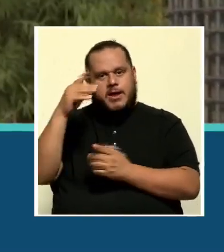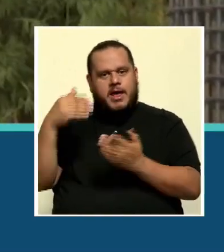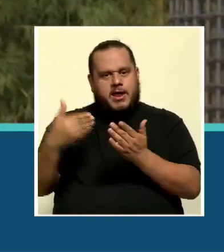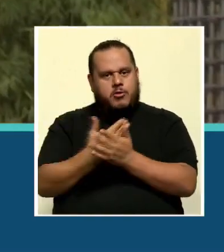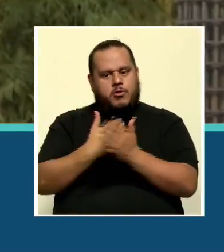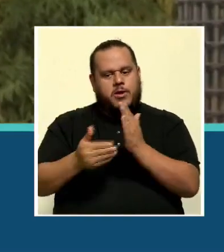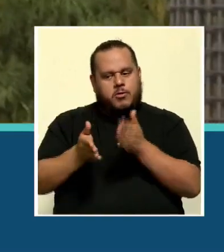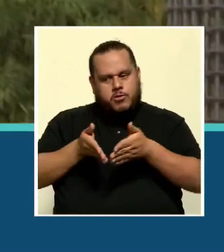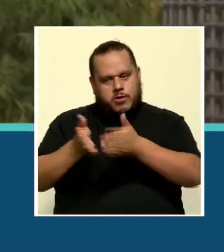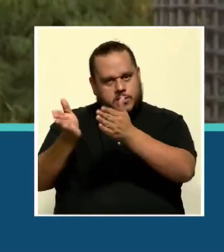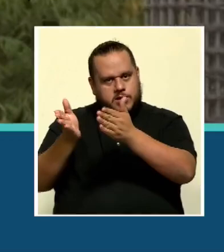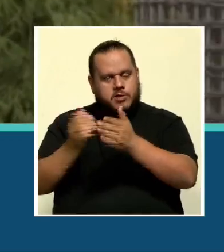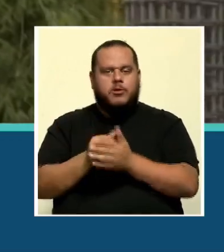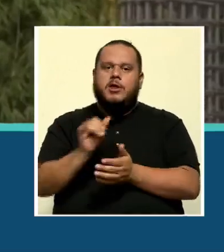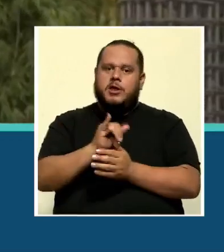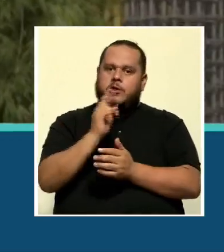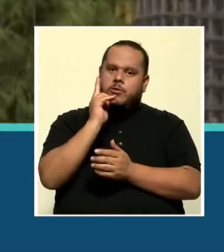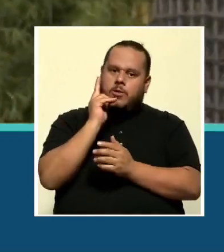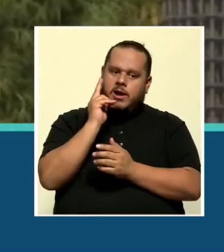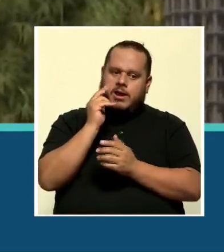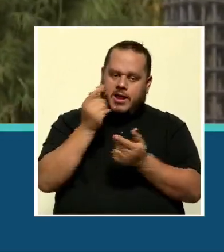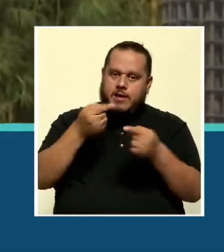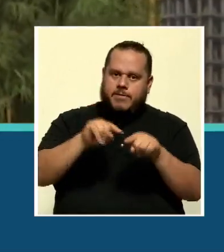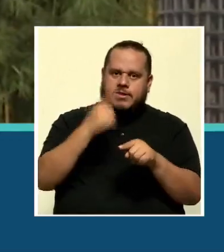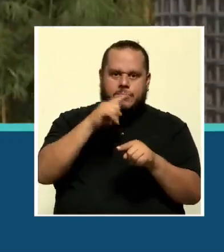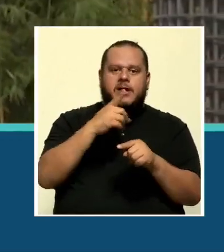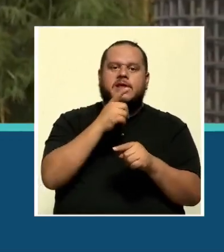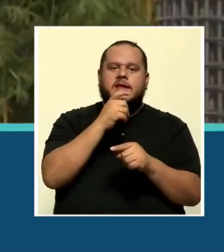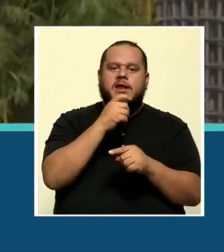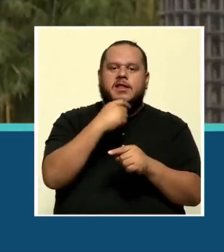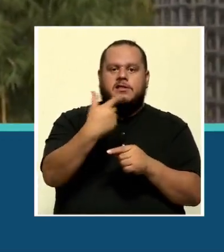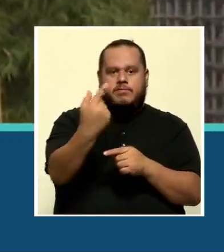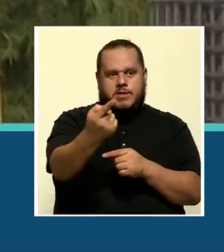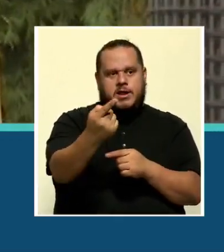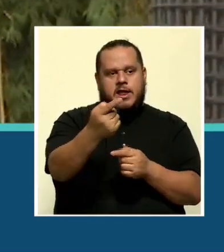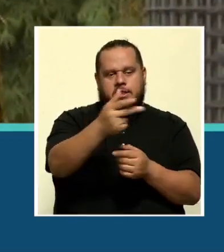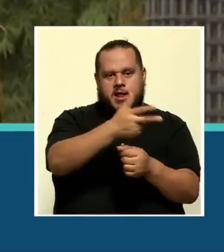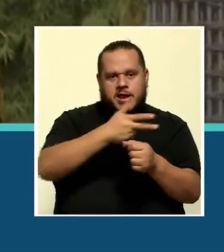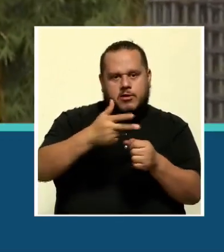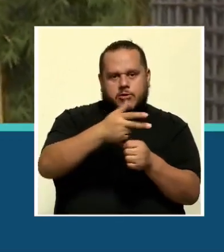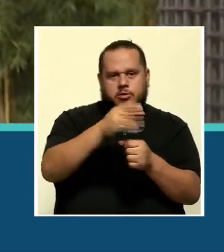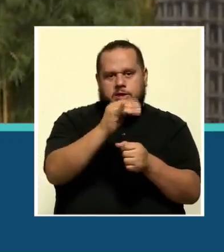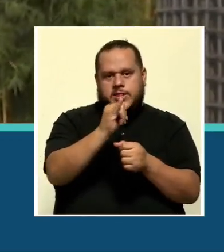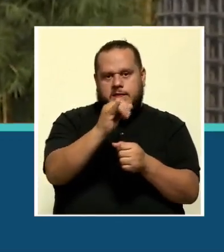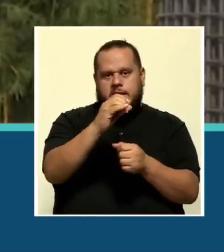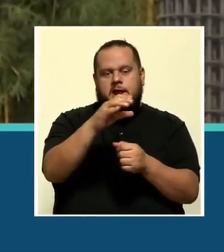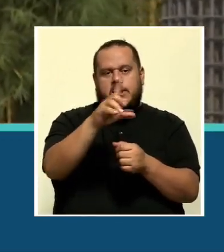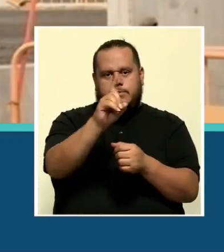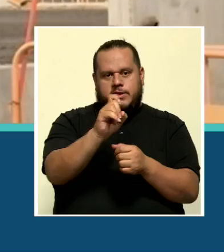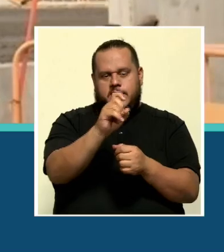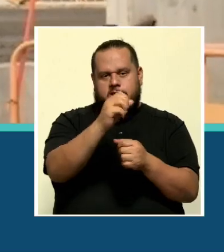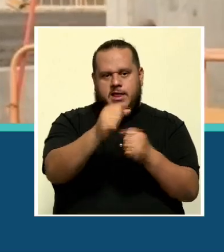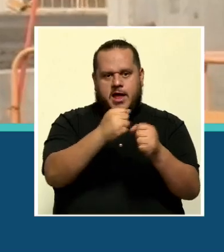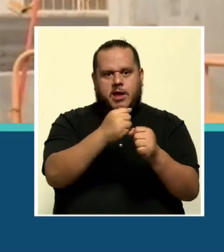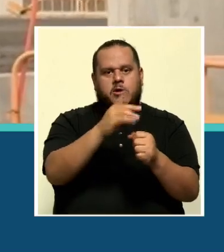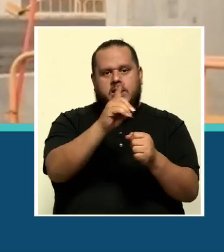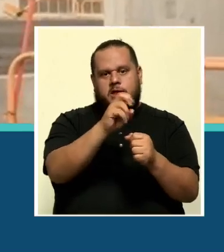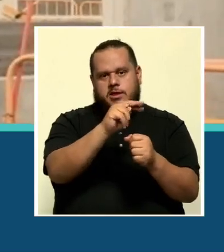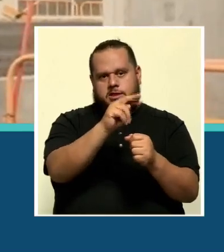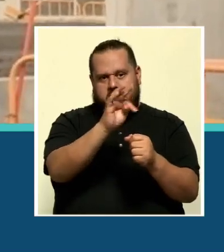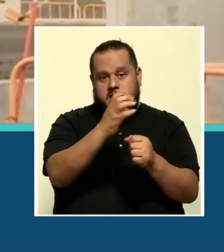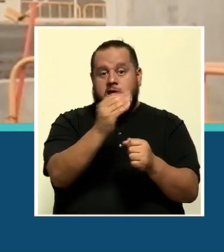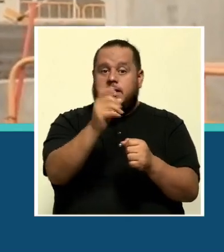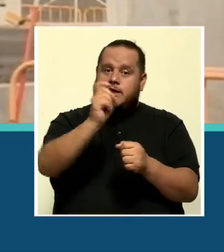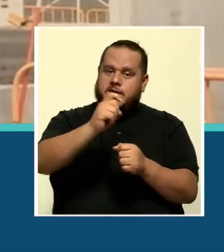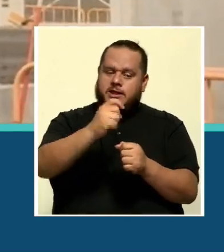habilitado. De igual manera, ocurre para quienes se desplazan desde la Rotonda del Bicentenario, Barrio Dent, Barrio Escalante y alrededores y